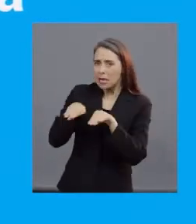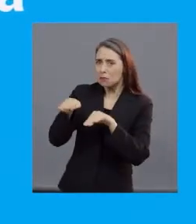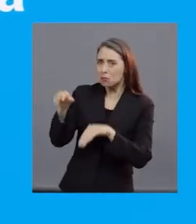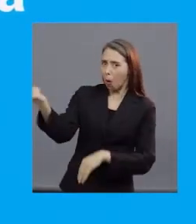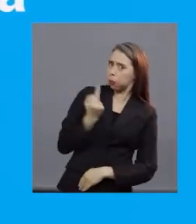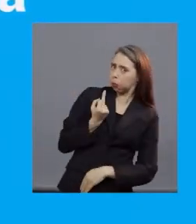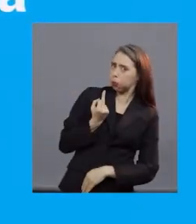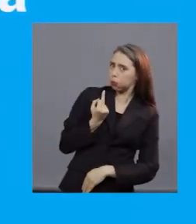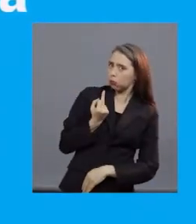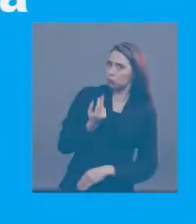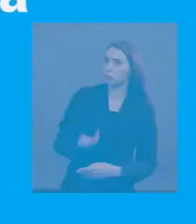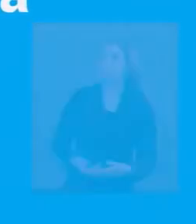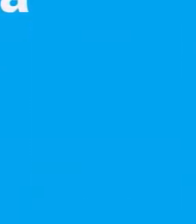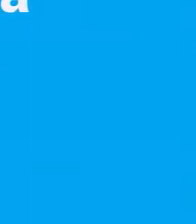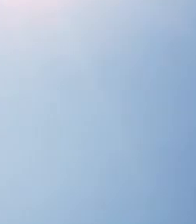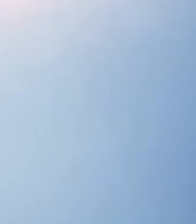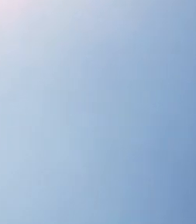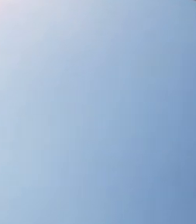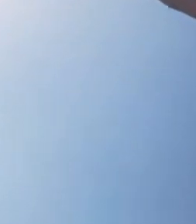mismo gesto.